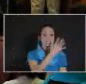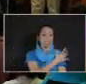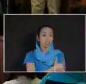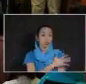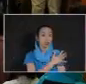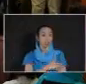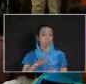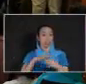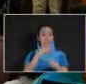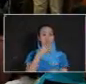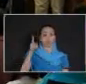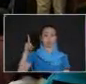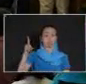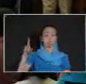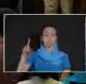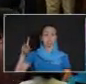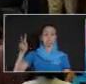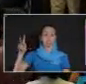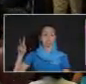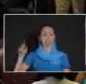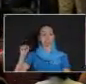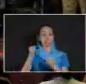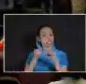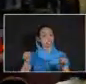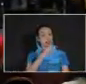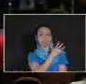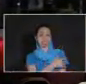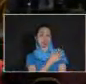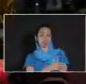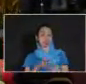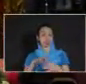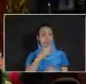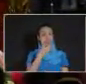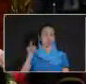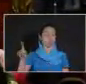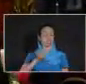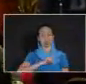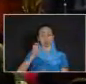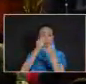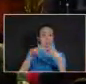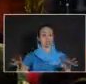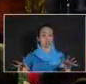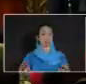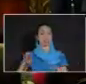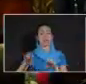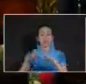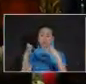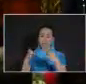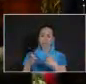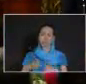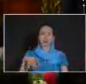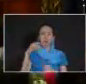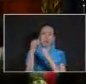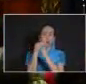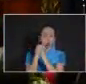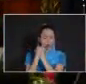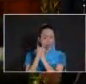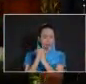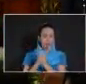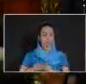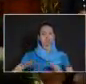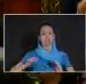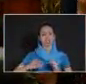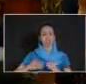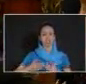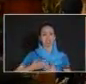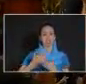alcanzar la gracia de Dios, estamos fritos. Así que vamos a orar. Ayúdeme a orar, dirija sus manos hacia acá